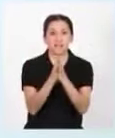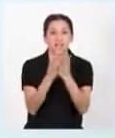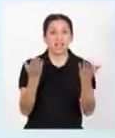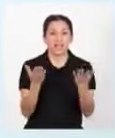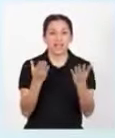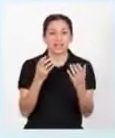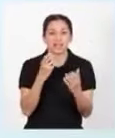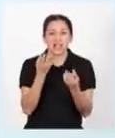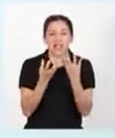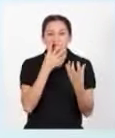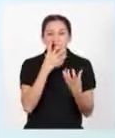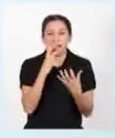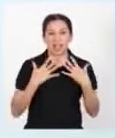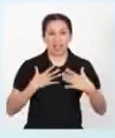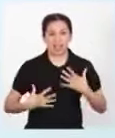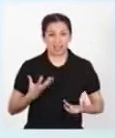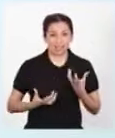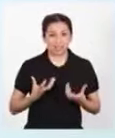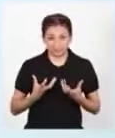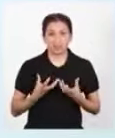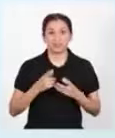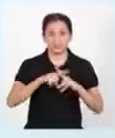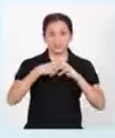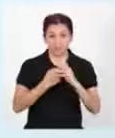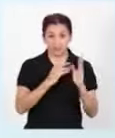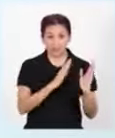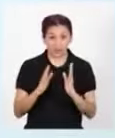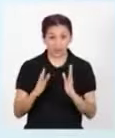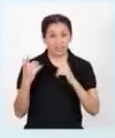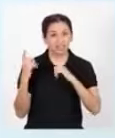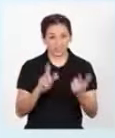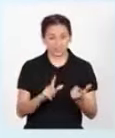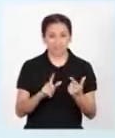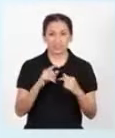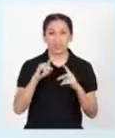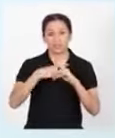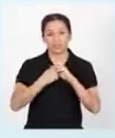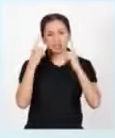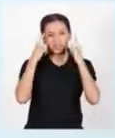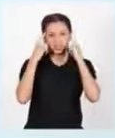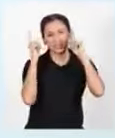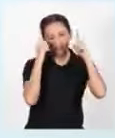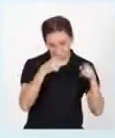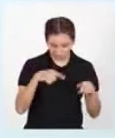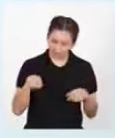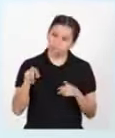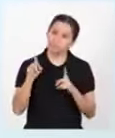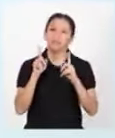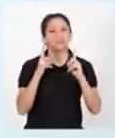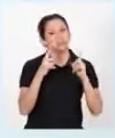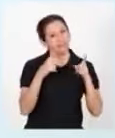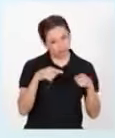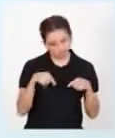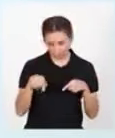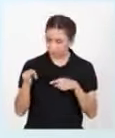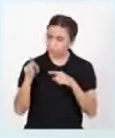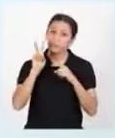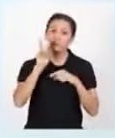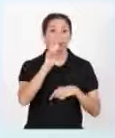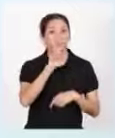cuántas palmadas doy en nuestro calentamiento. ¿Preparados? ¡Comencemos! Hacemos círculo de cabeza.